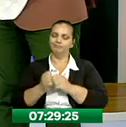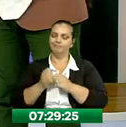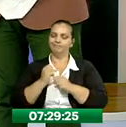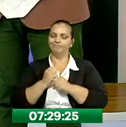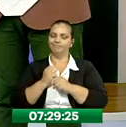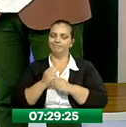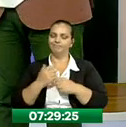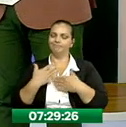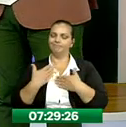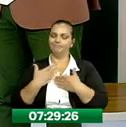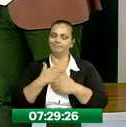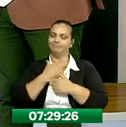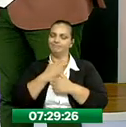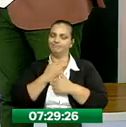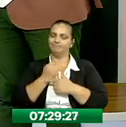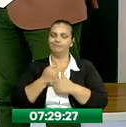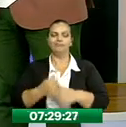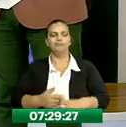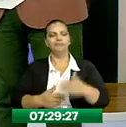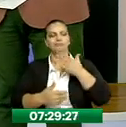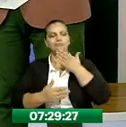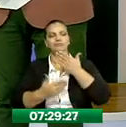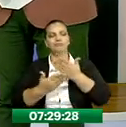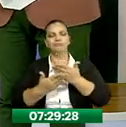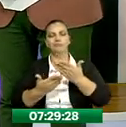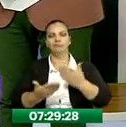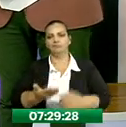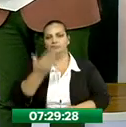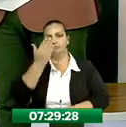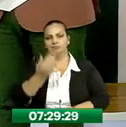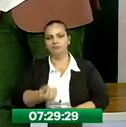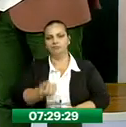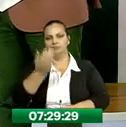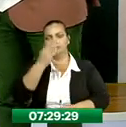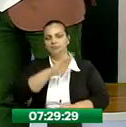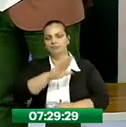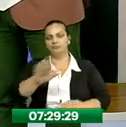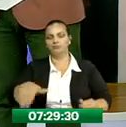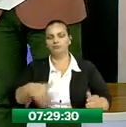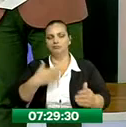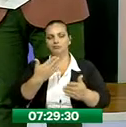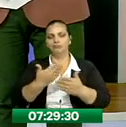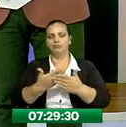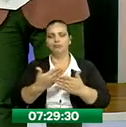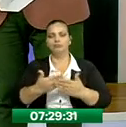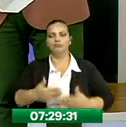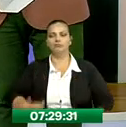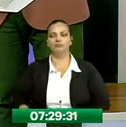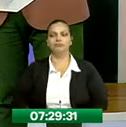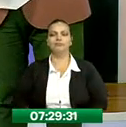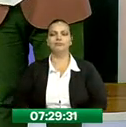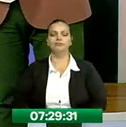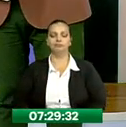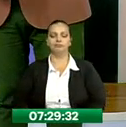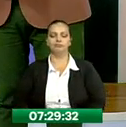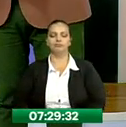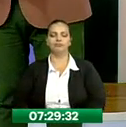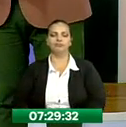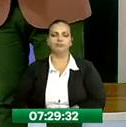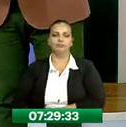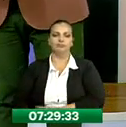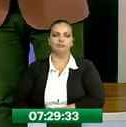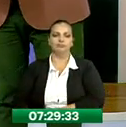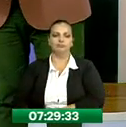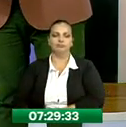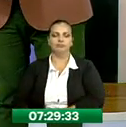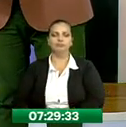Igualmente, muchísimas gracias, como todos los días, un agradecimiento fraterno para ti y ratificar el buenos días también para todos nuestros amables televidentes,